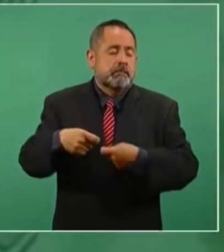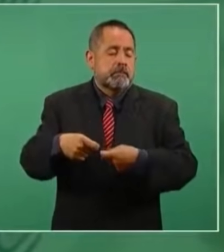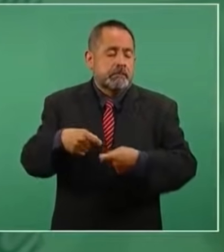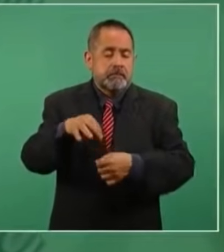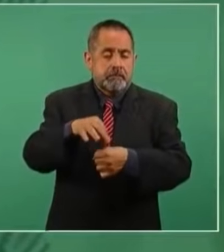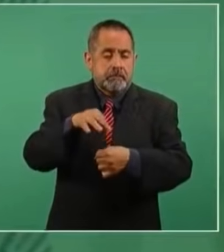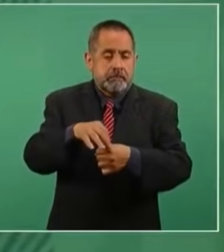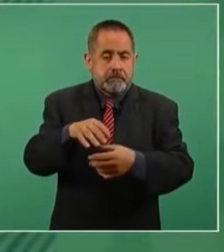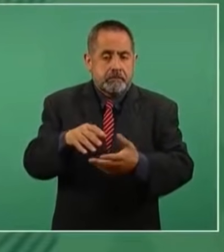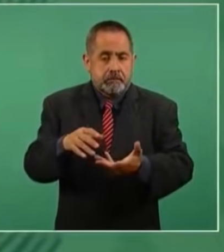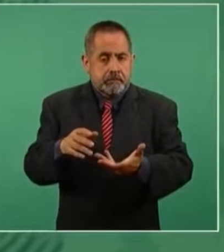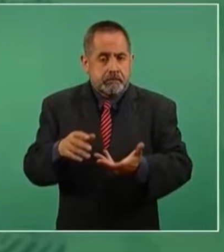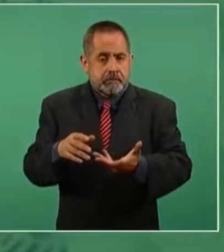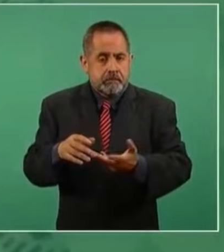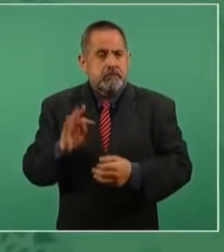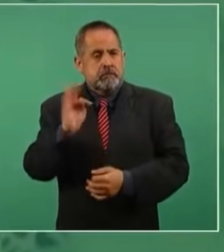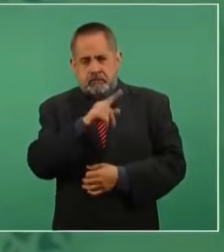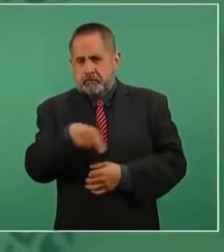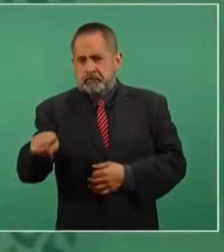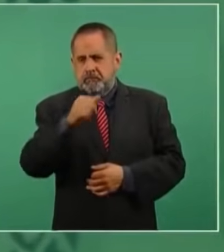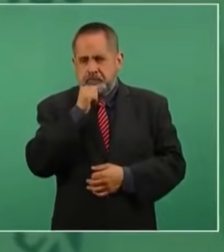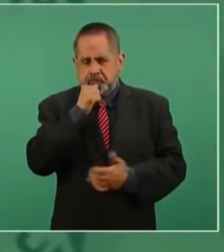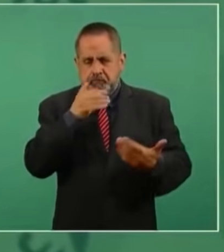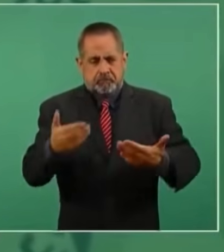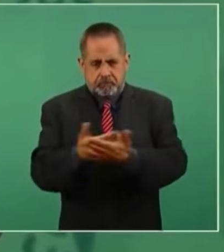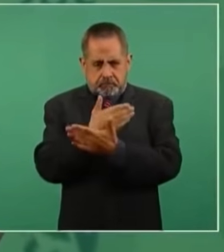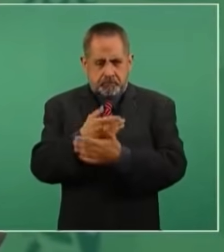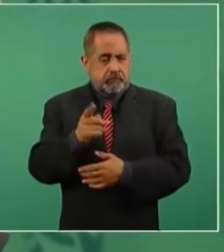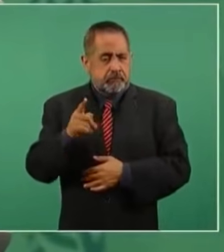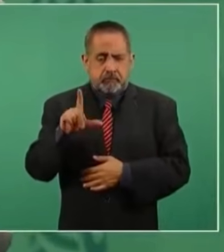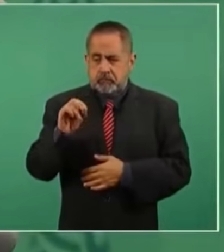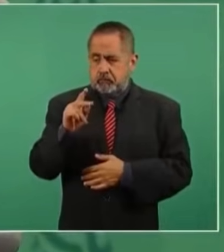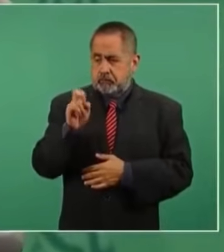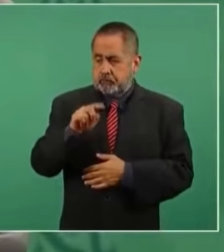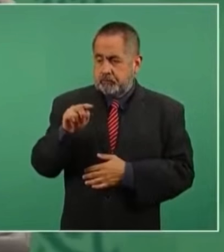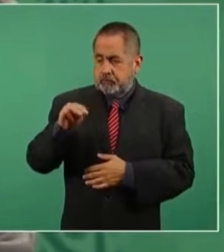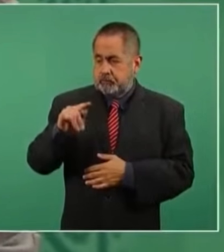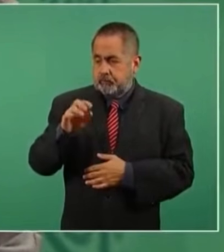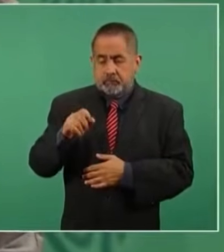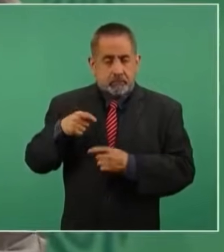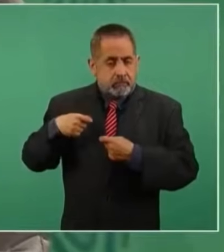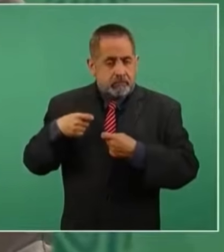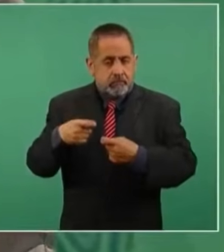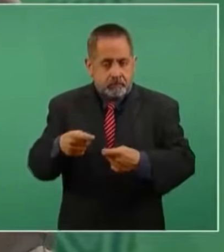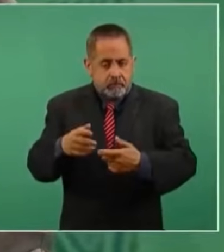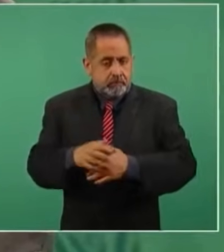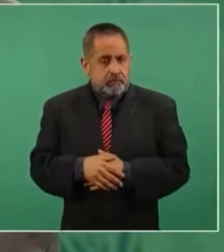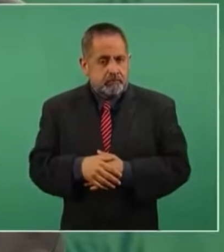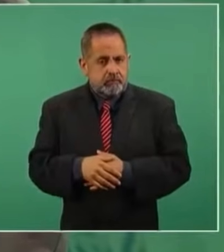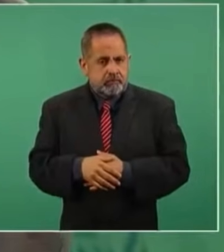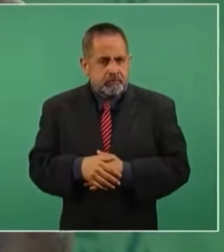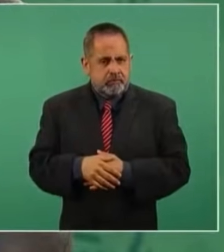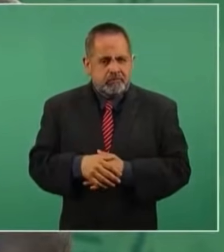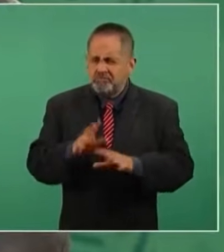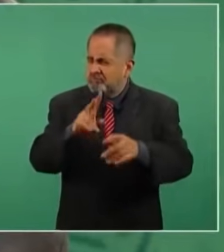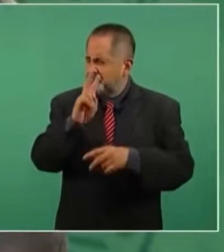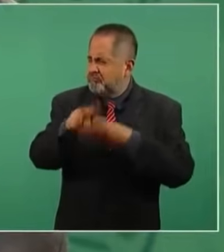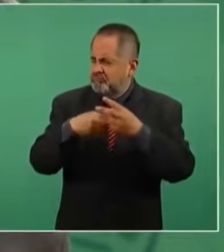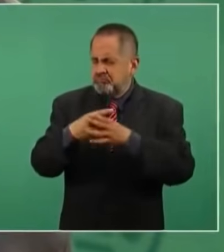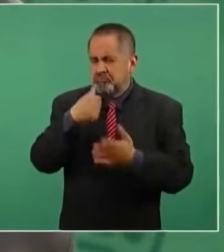a lo mejor no habían nacido muchos, pero estoy a punto de mandarles la carta y se las voy a